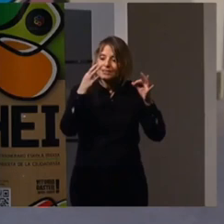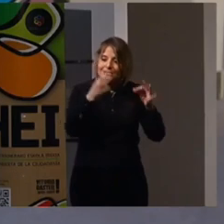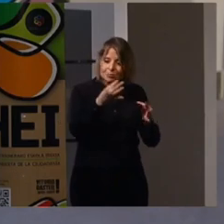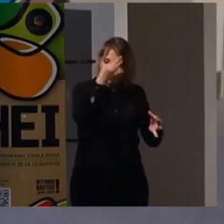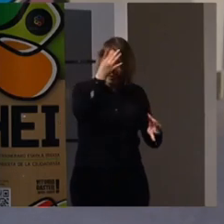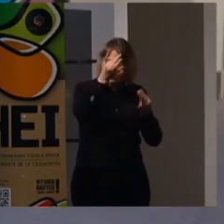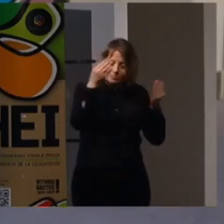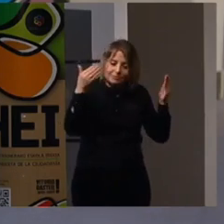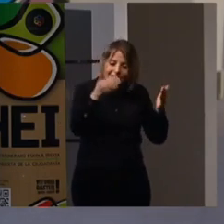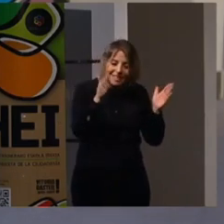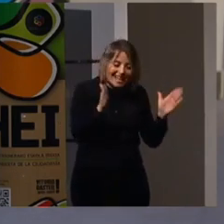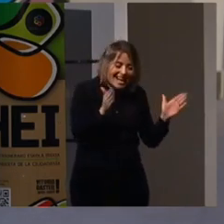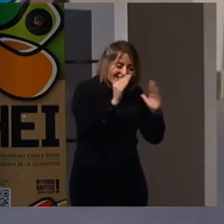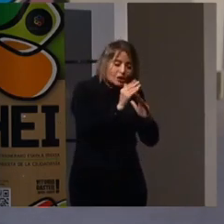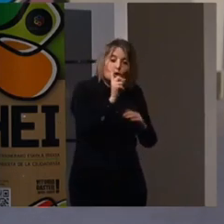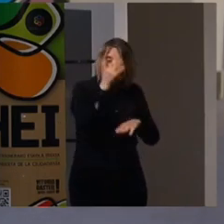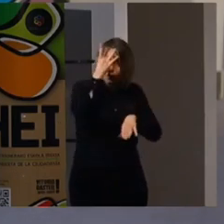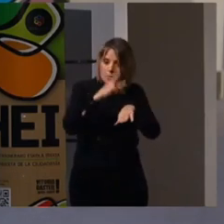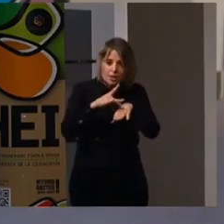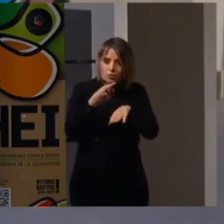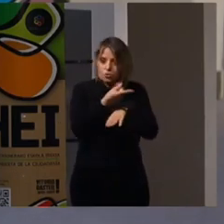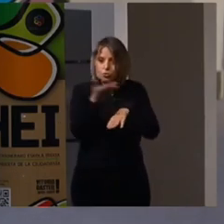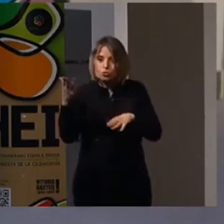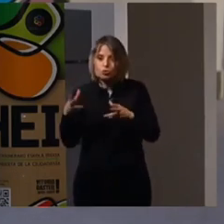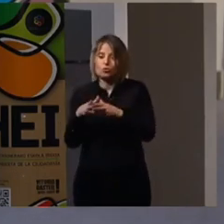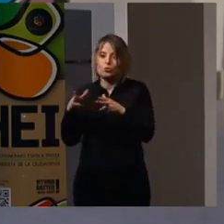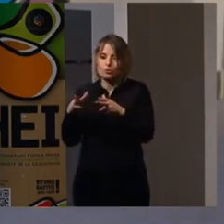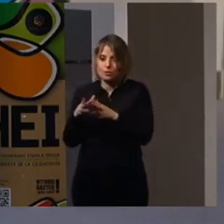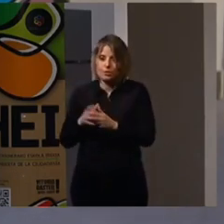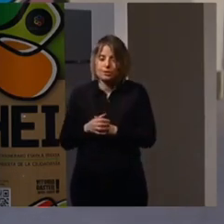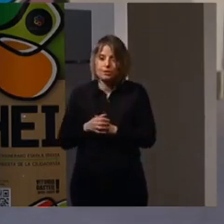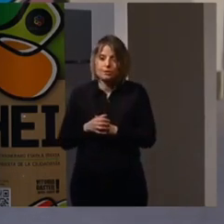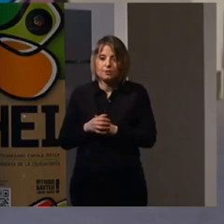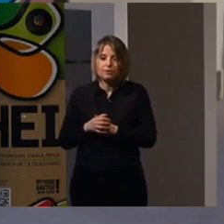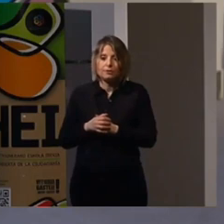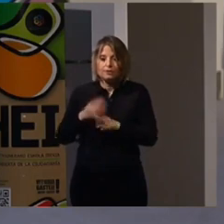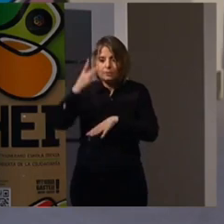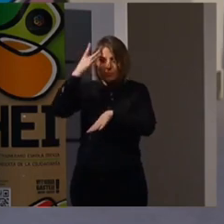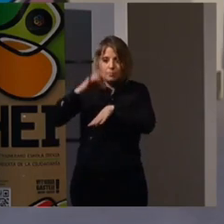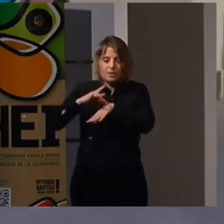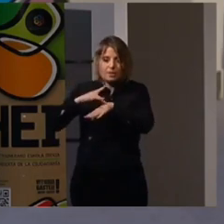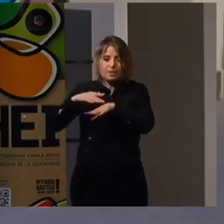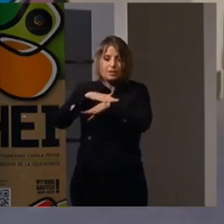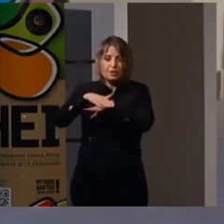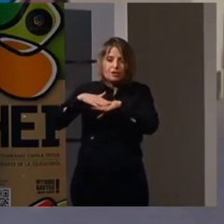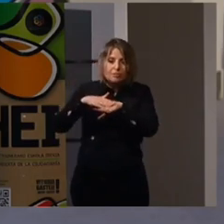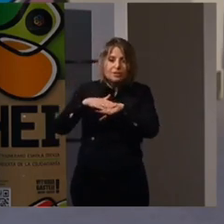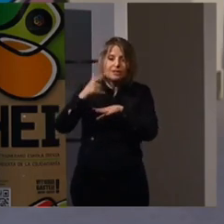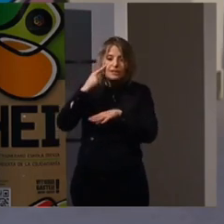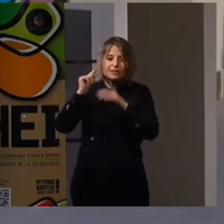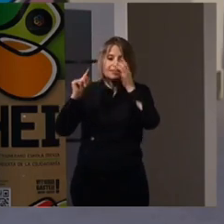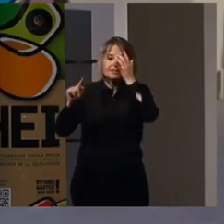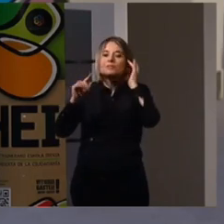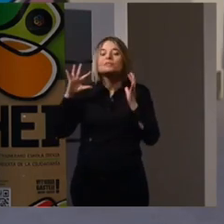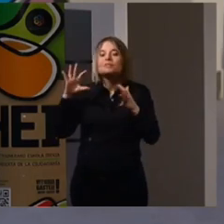más concreta y a la parte de cachito, pero no solo los médicos, la sociedad entera. Dentro de la medicina está la base de atención primaria, que es la base que